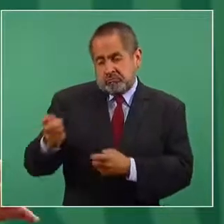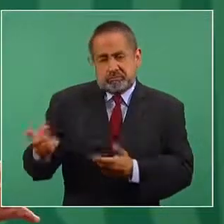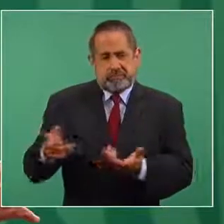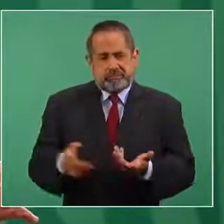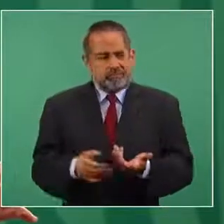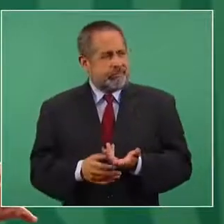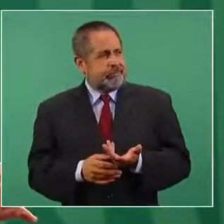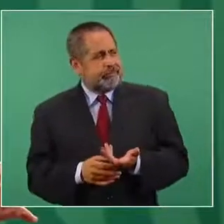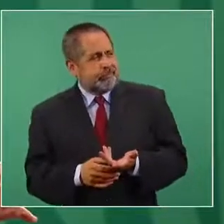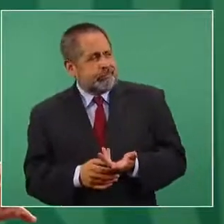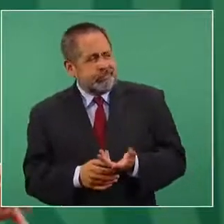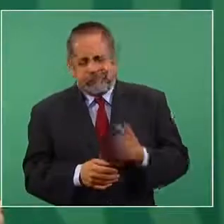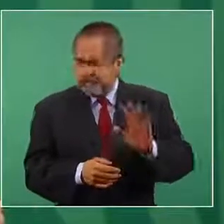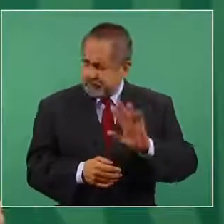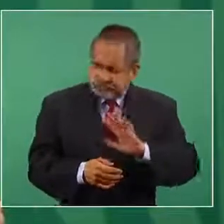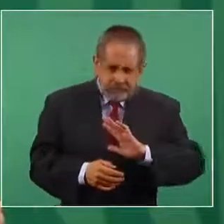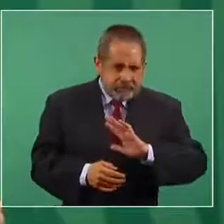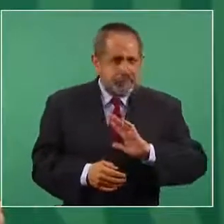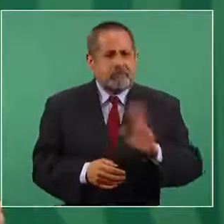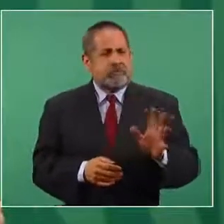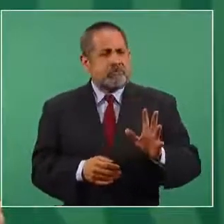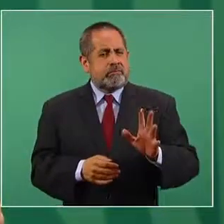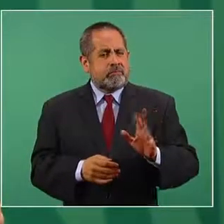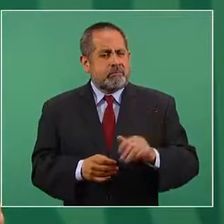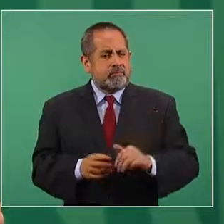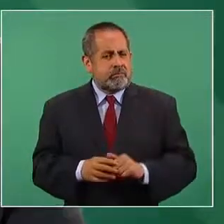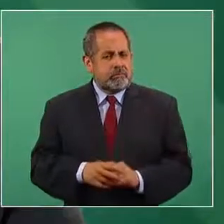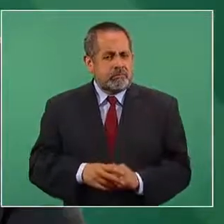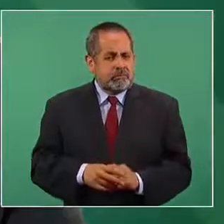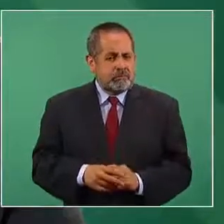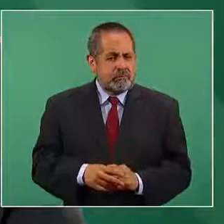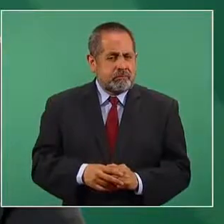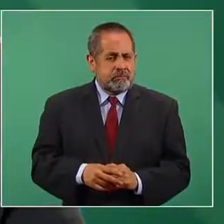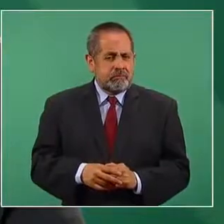Y venimos y decimos,